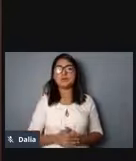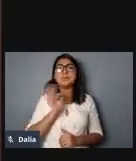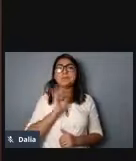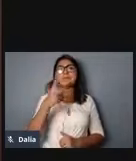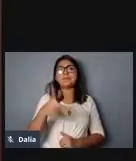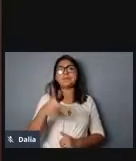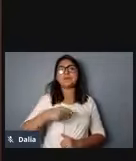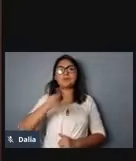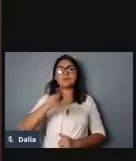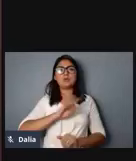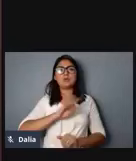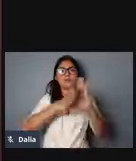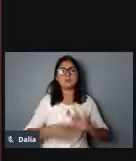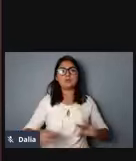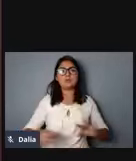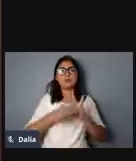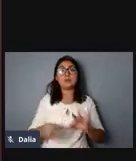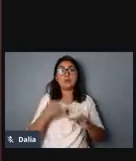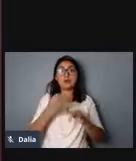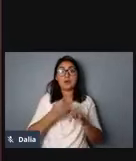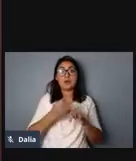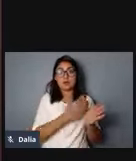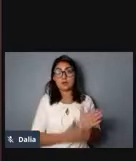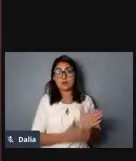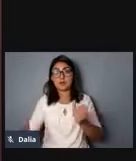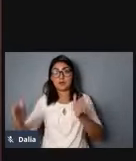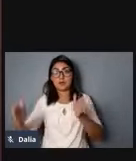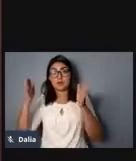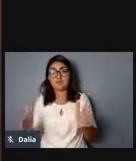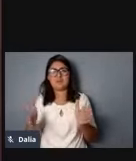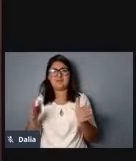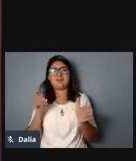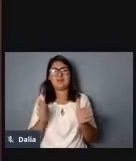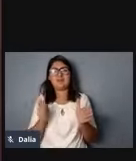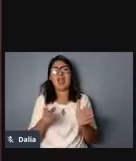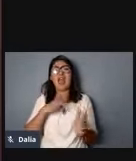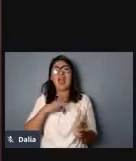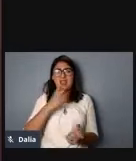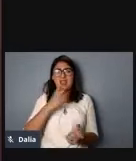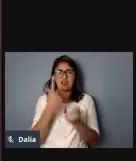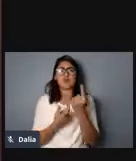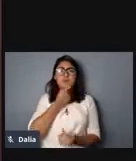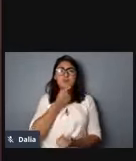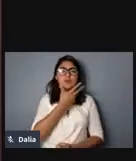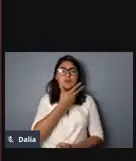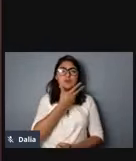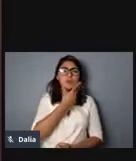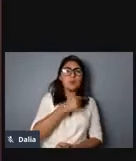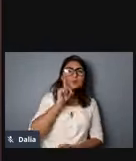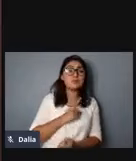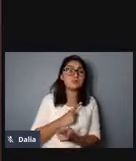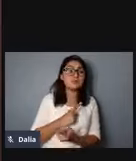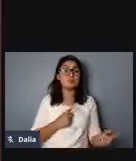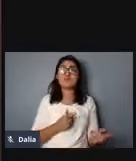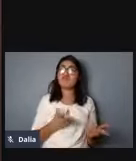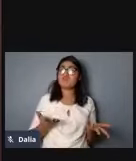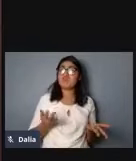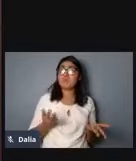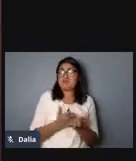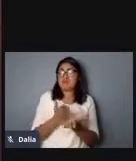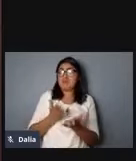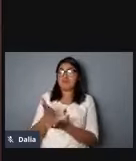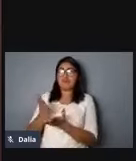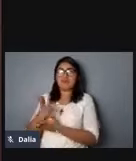esta actualidad, en este momento, hay niñas y niños que no están teniendo acceso a muchos de los conocimientos